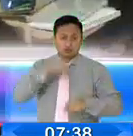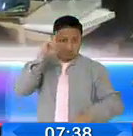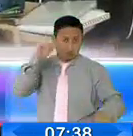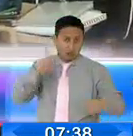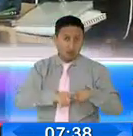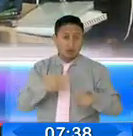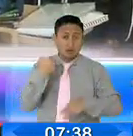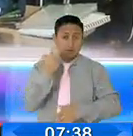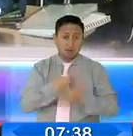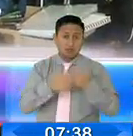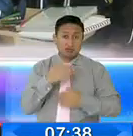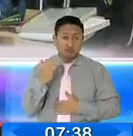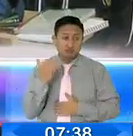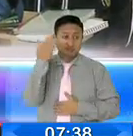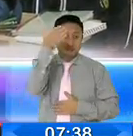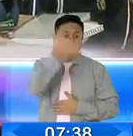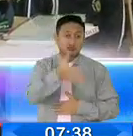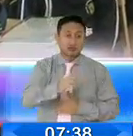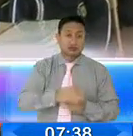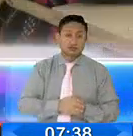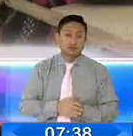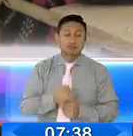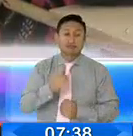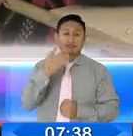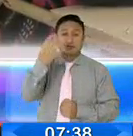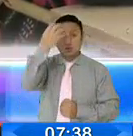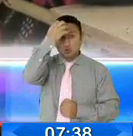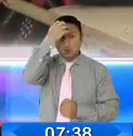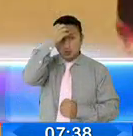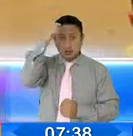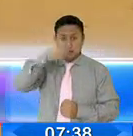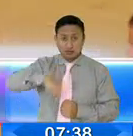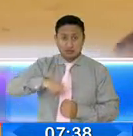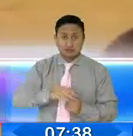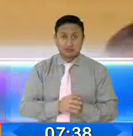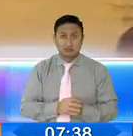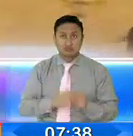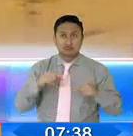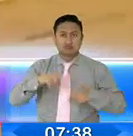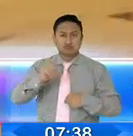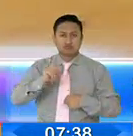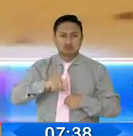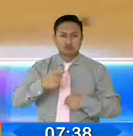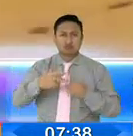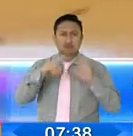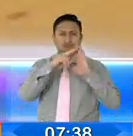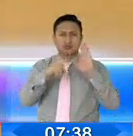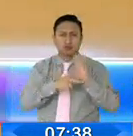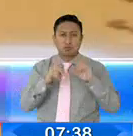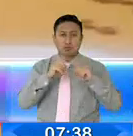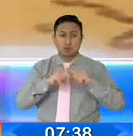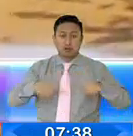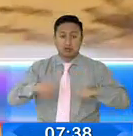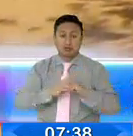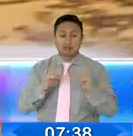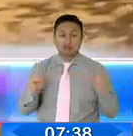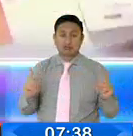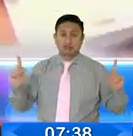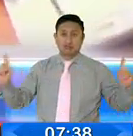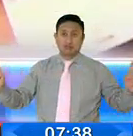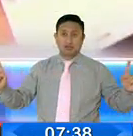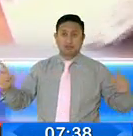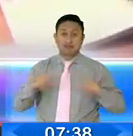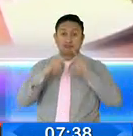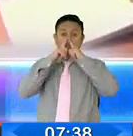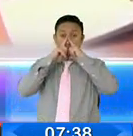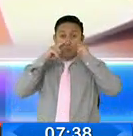a sus hijos a las instituciones educativas, en las cuales se exigirán reglas como mantener la distancia, usar la